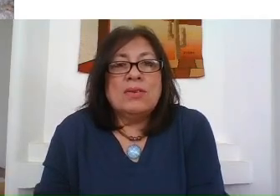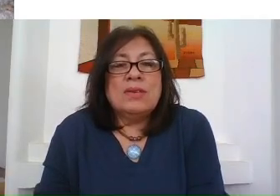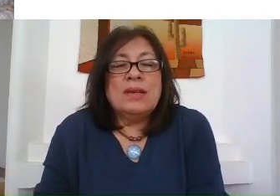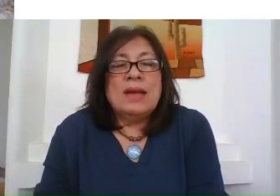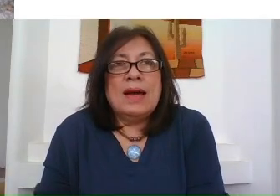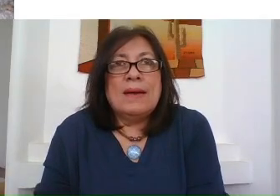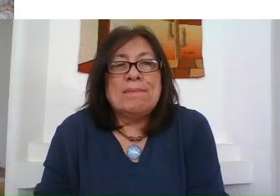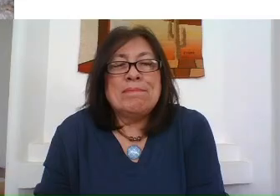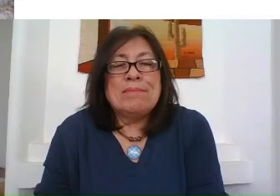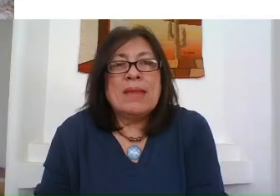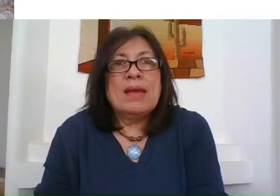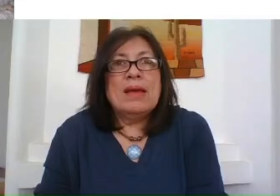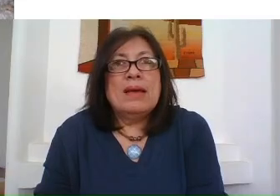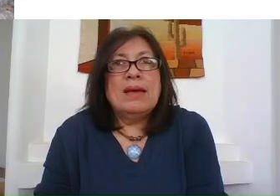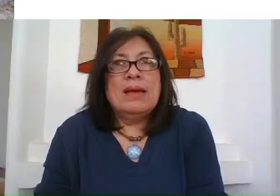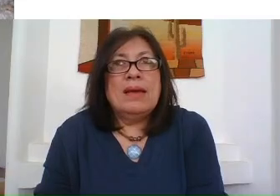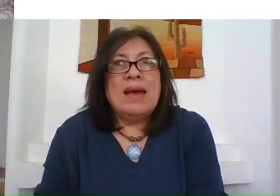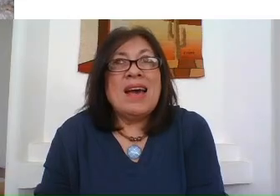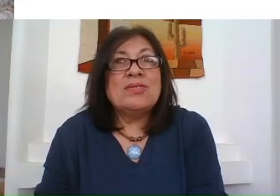sea con la